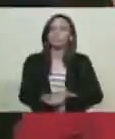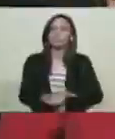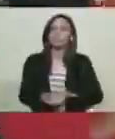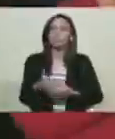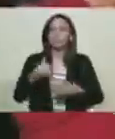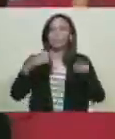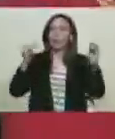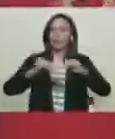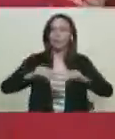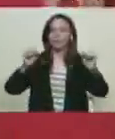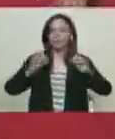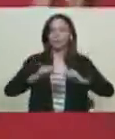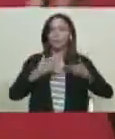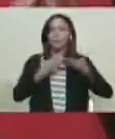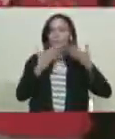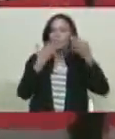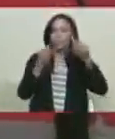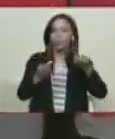Estoy de acuerdo con la propuesta.